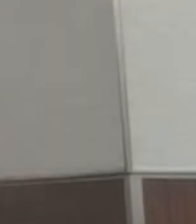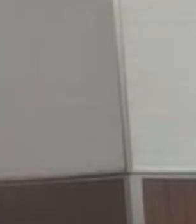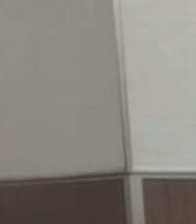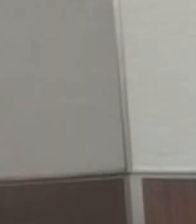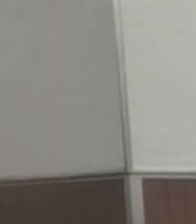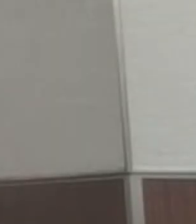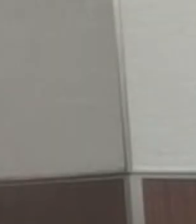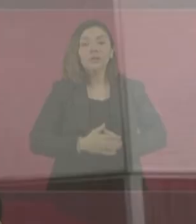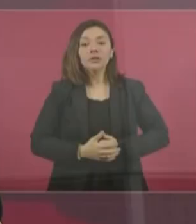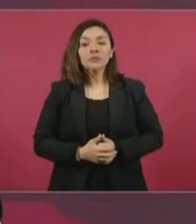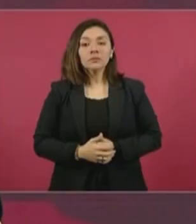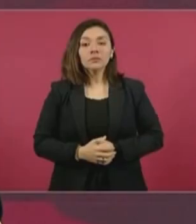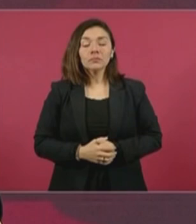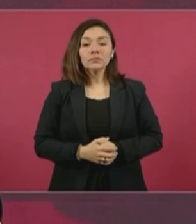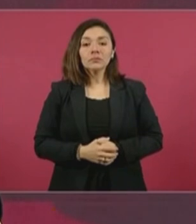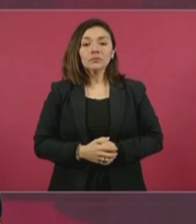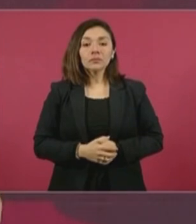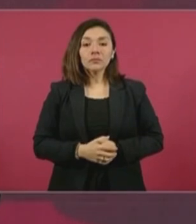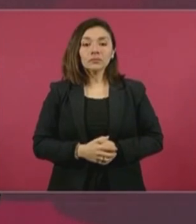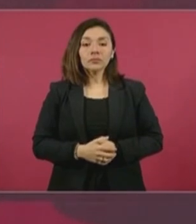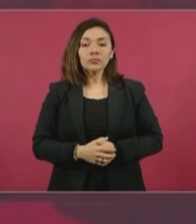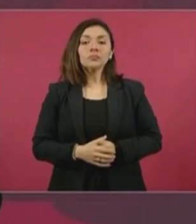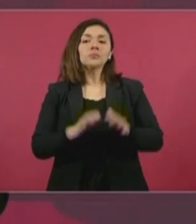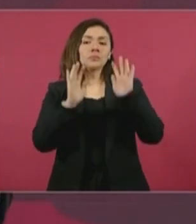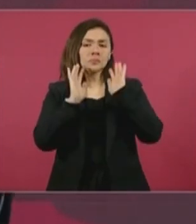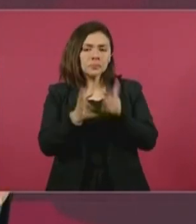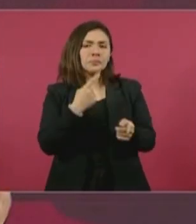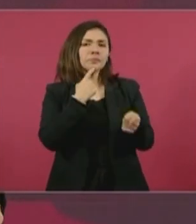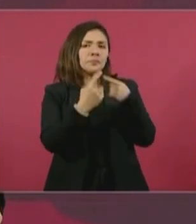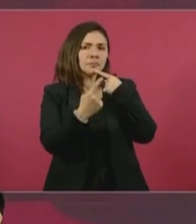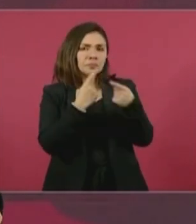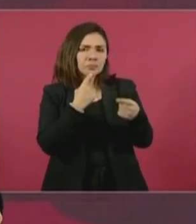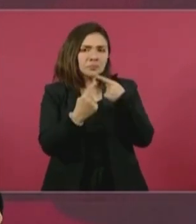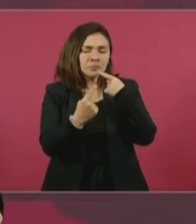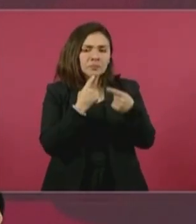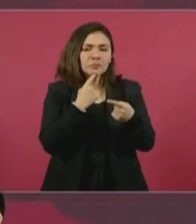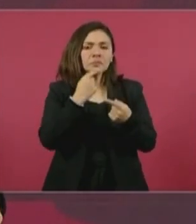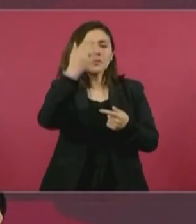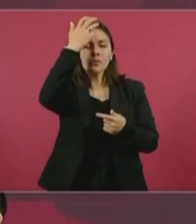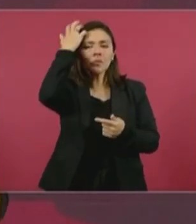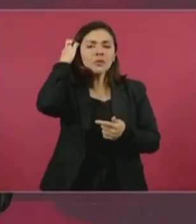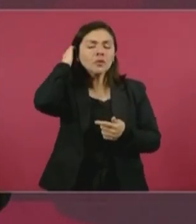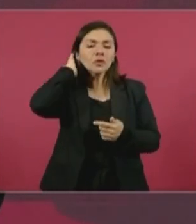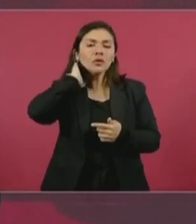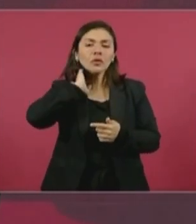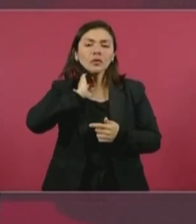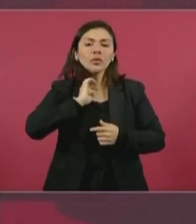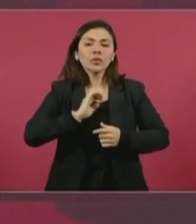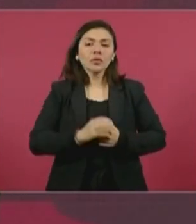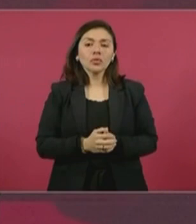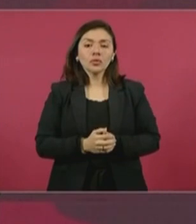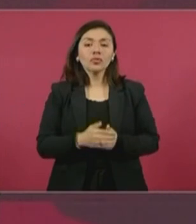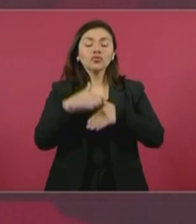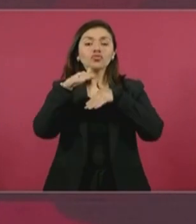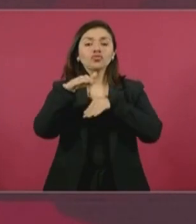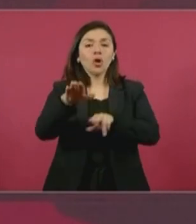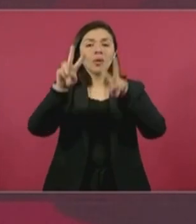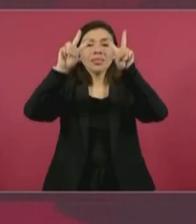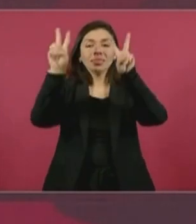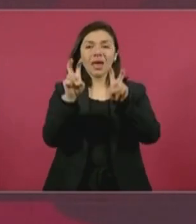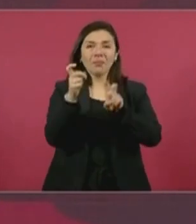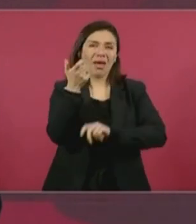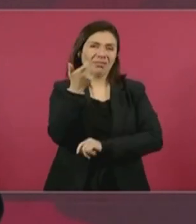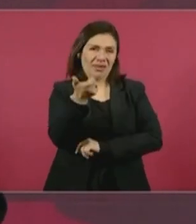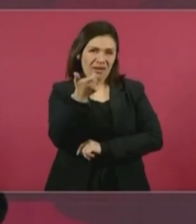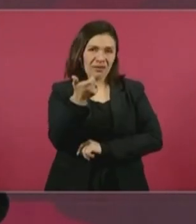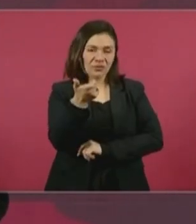importante subrayar y acentuar, no hay que politizar las acciones paralelas que se generen dentro de